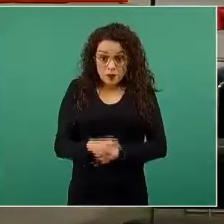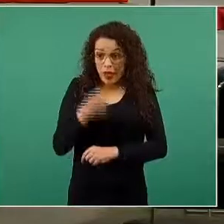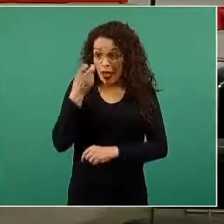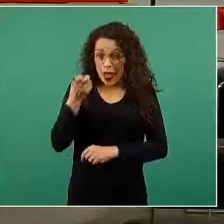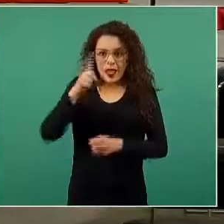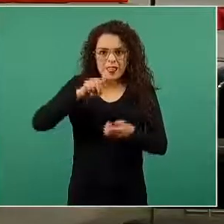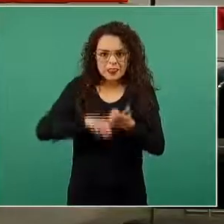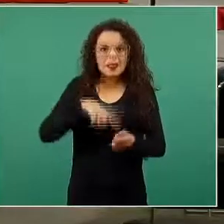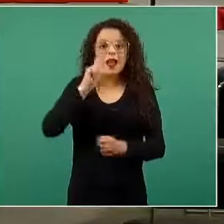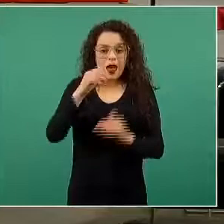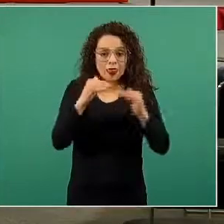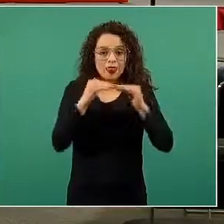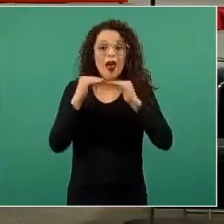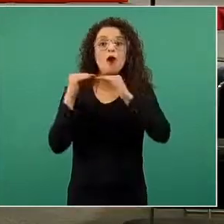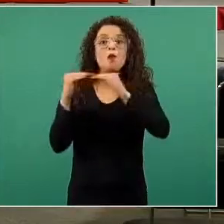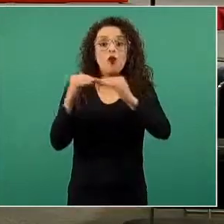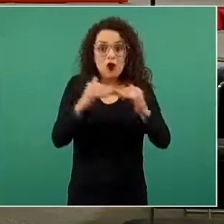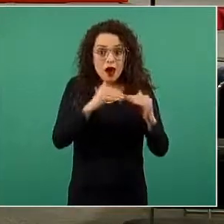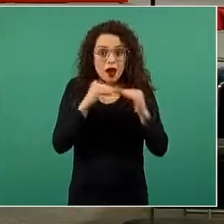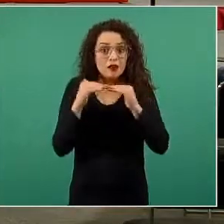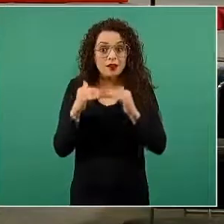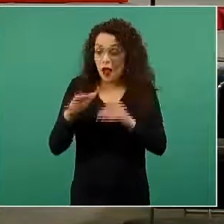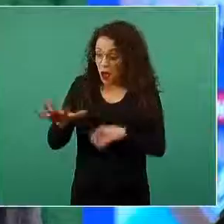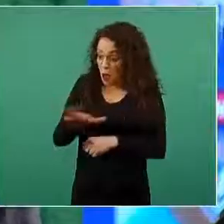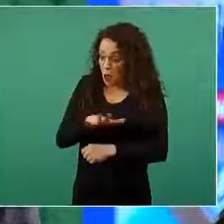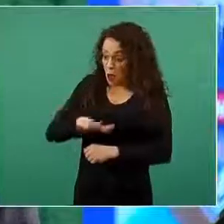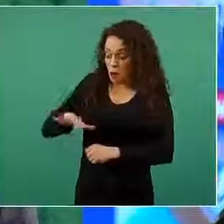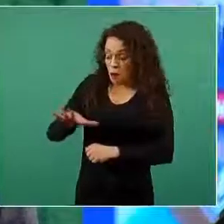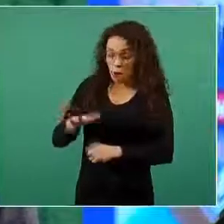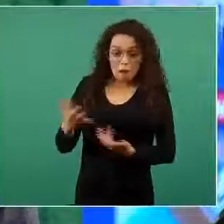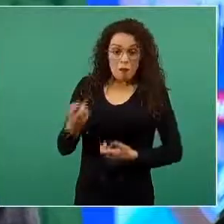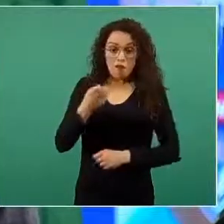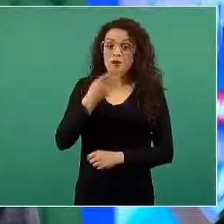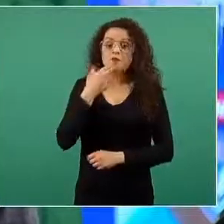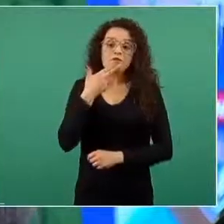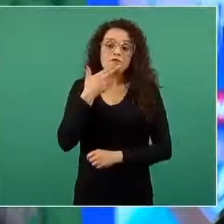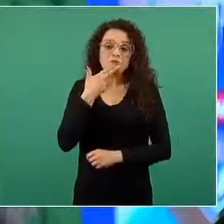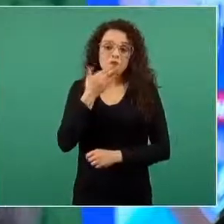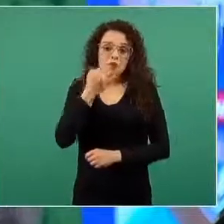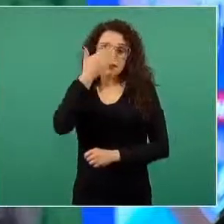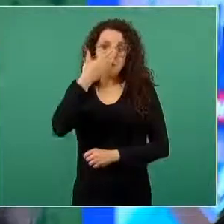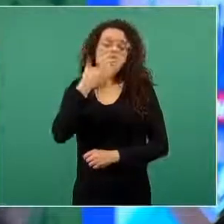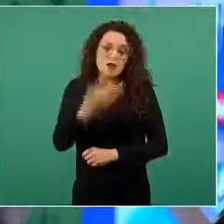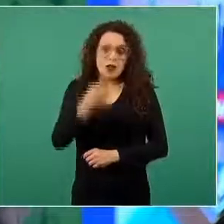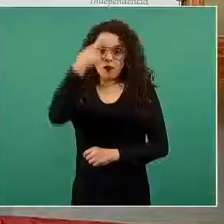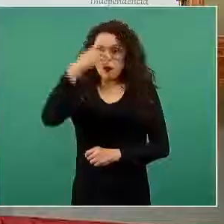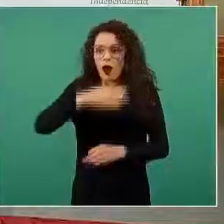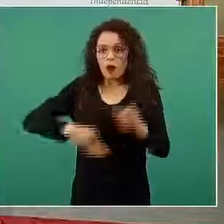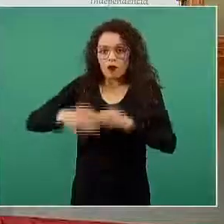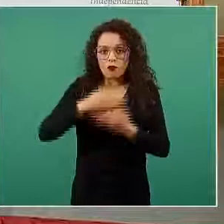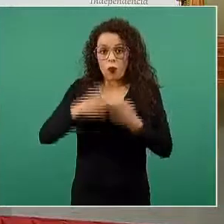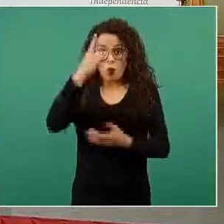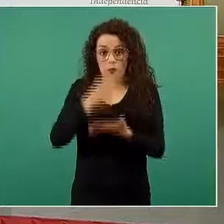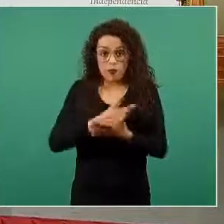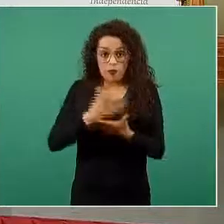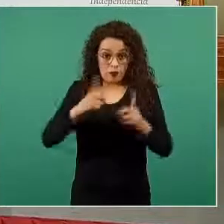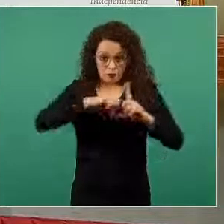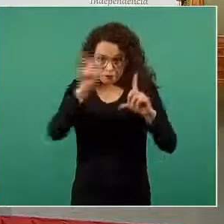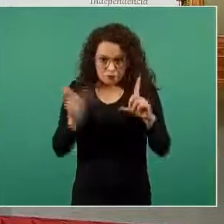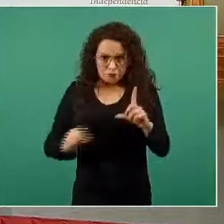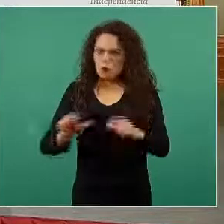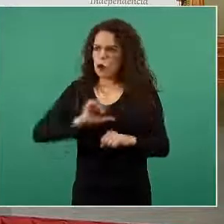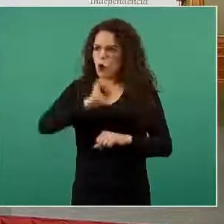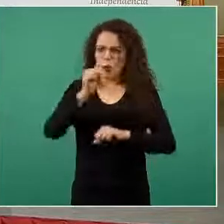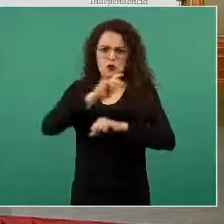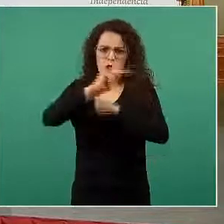en el terreno, y esto pues creo que puede dar lecciones muy útiles, no solo para el país, sino incluso para otros países.